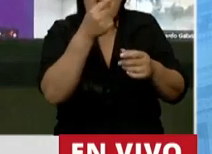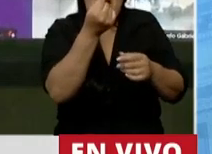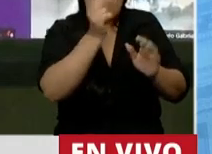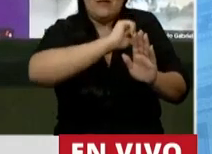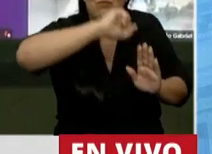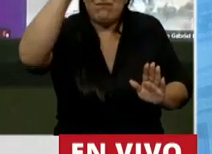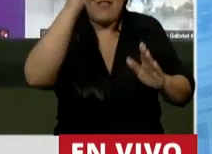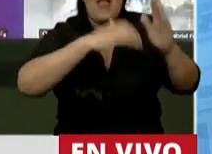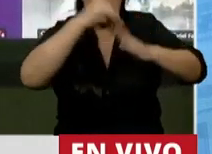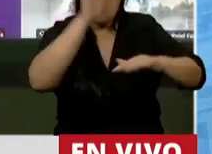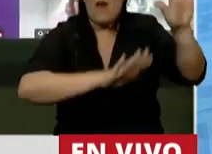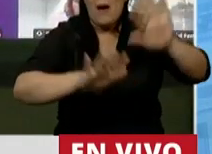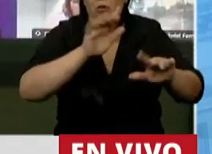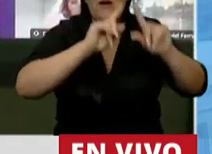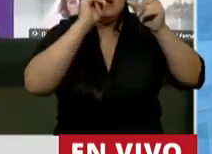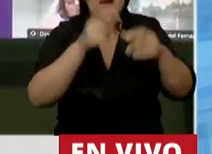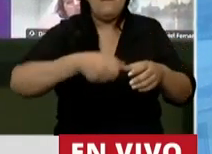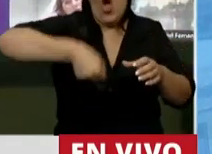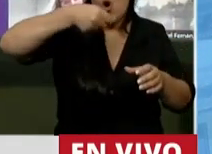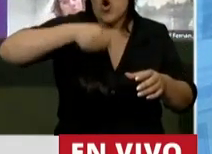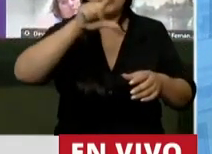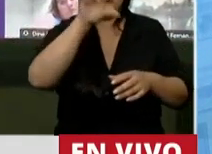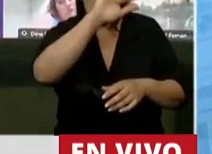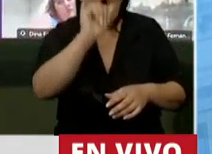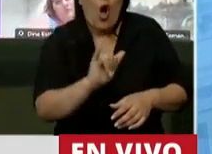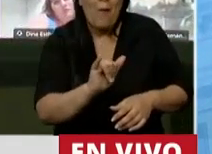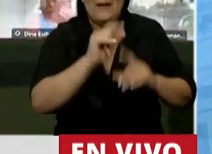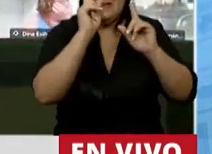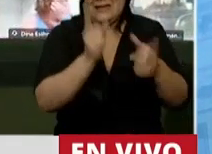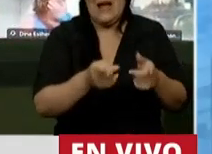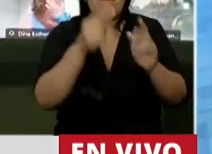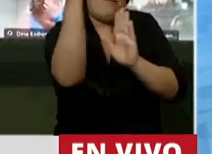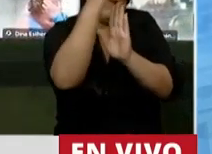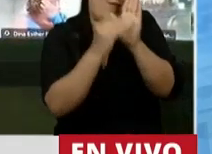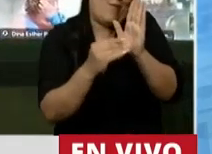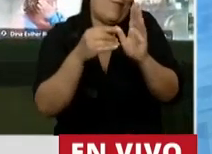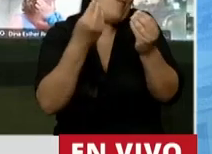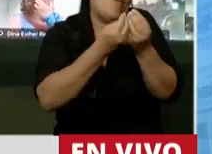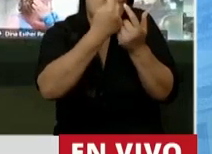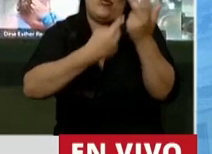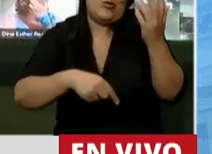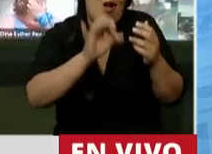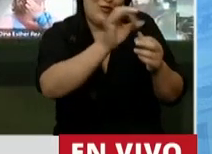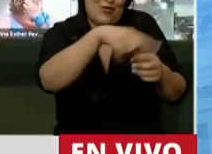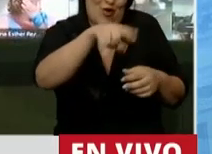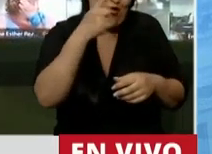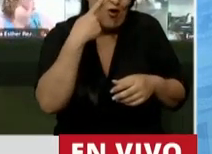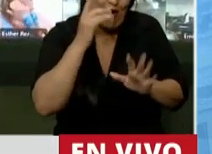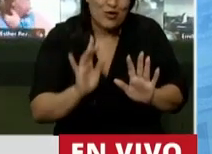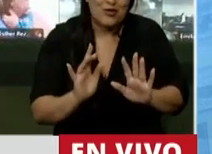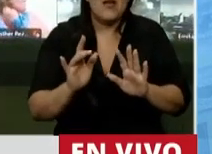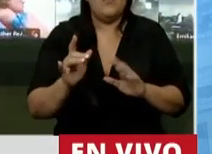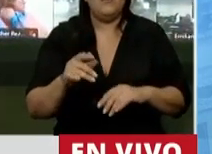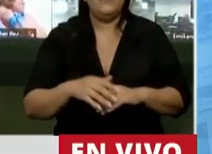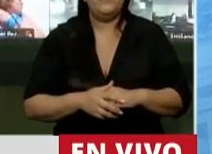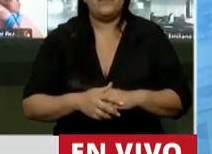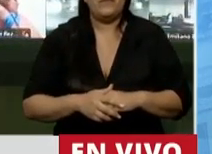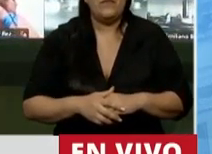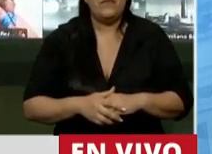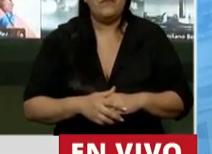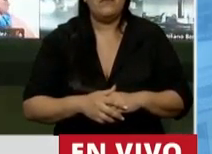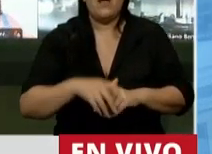de la obra pública, de los bolsos de López y de cuántas causas más que todos acá conocemos? Tolerar a los que roban y estigmatizar